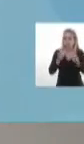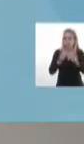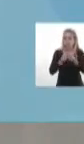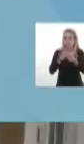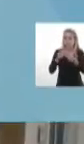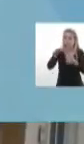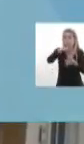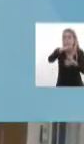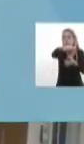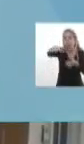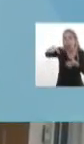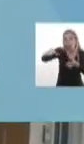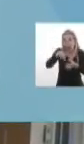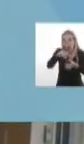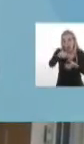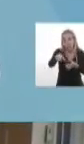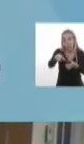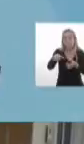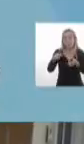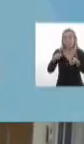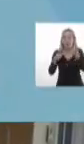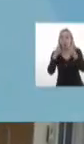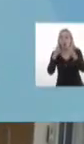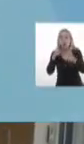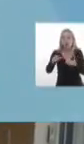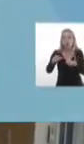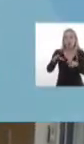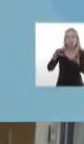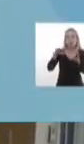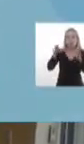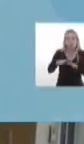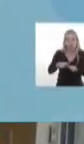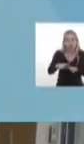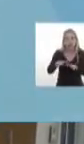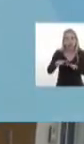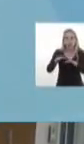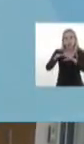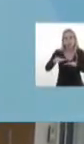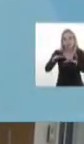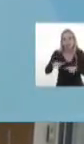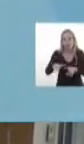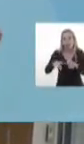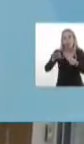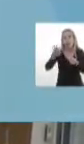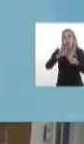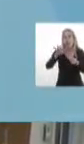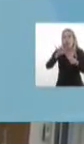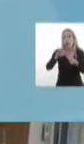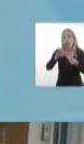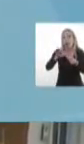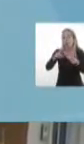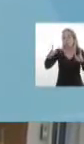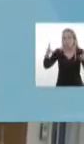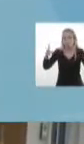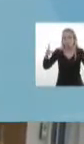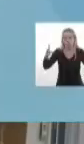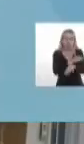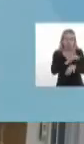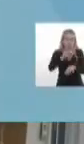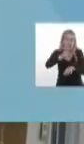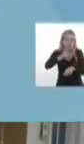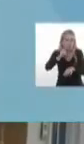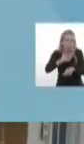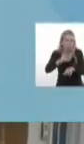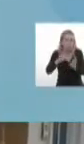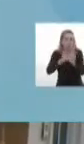este exitoso te diría que no fue suficiente para lograr todavía revertir